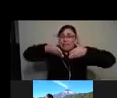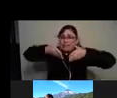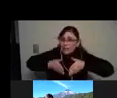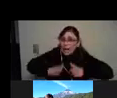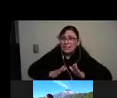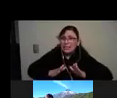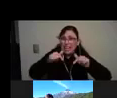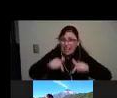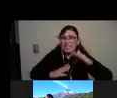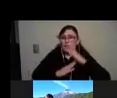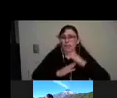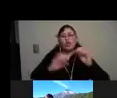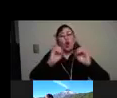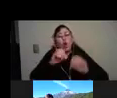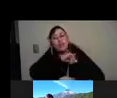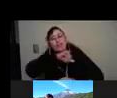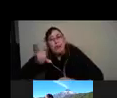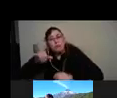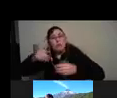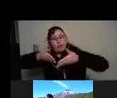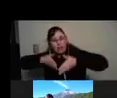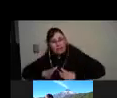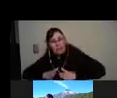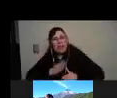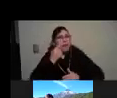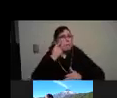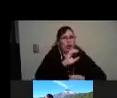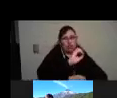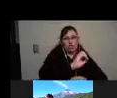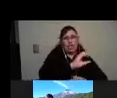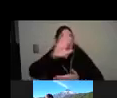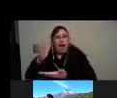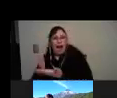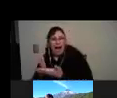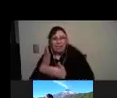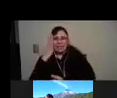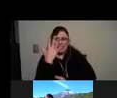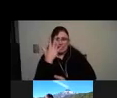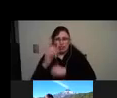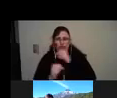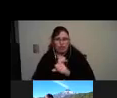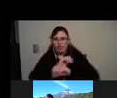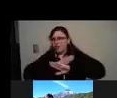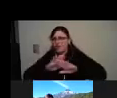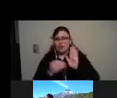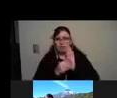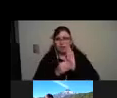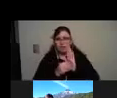producir después del parto hasta antes de los 5 años, ¿ya? Entonces, en términos de tiempo, ¿ya? En